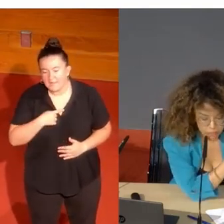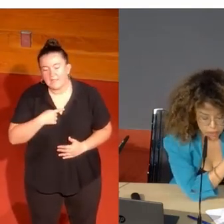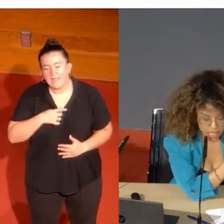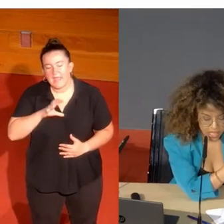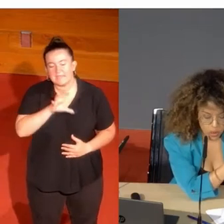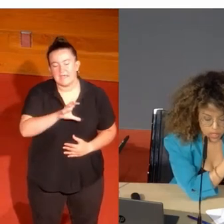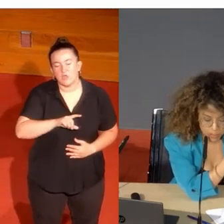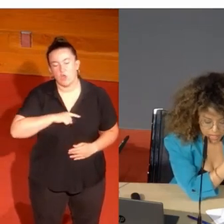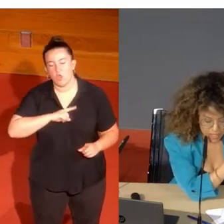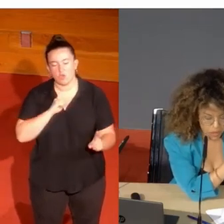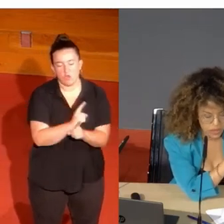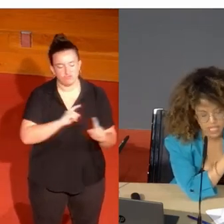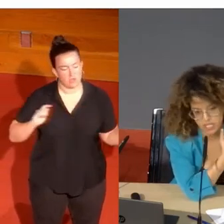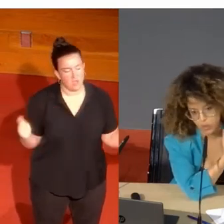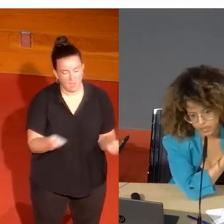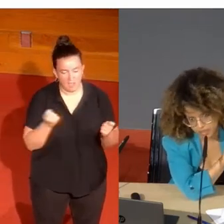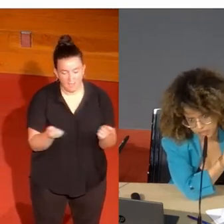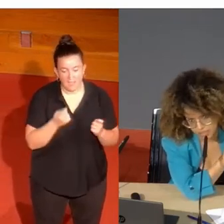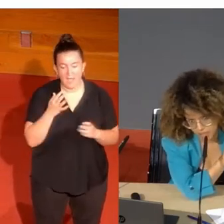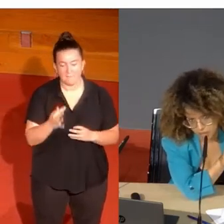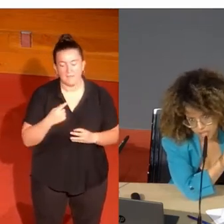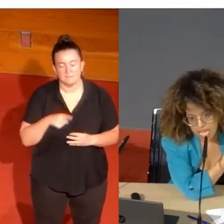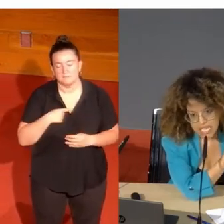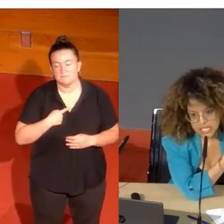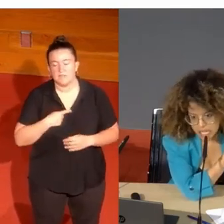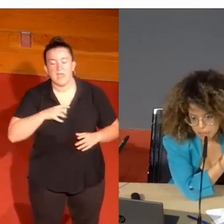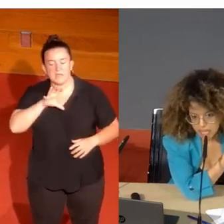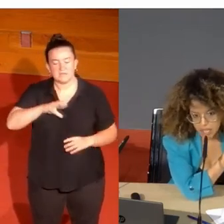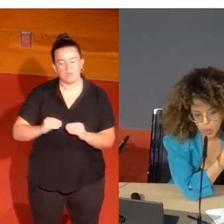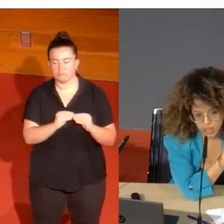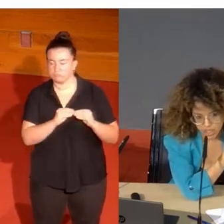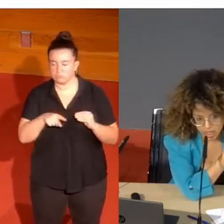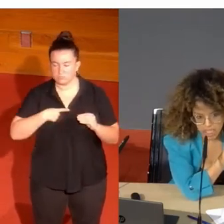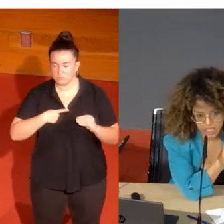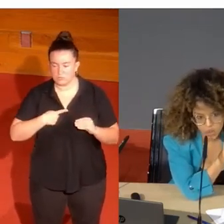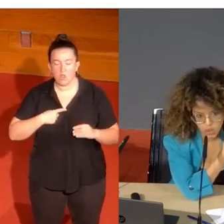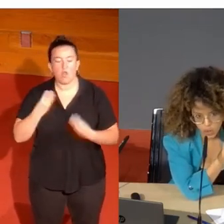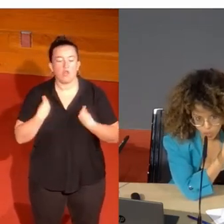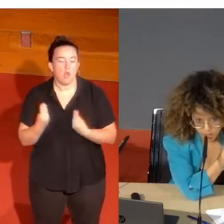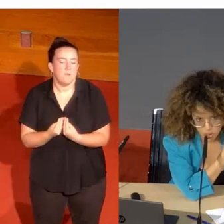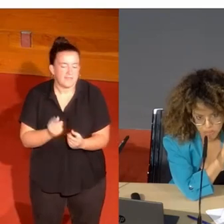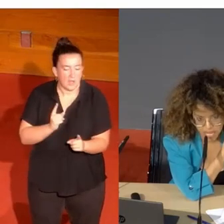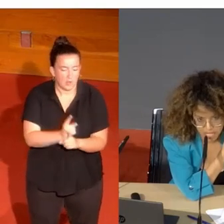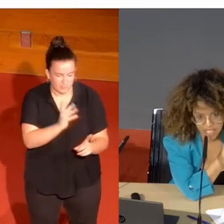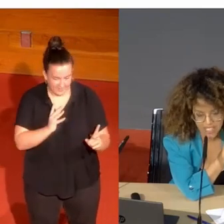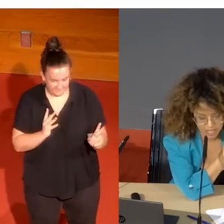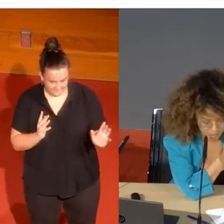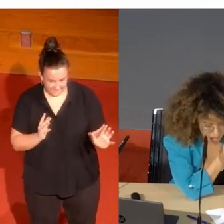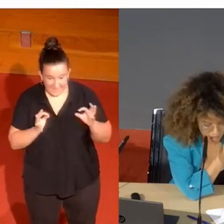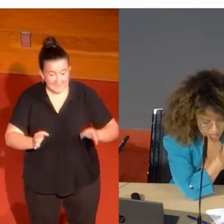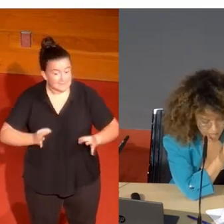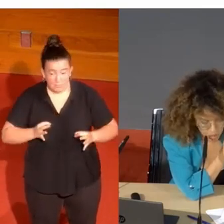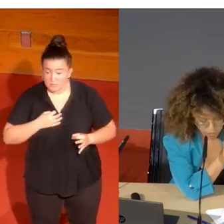y por la connivencia contra la seguridad del estado siempre utilizan estos argumentos para